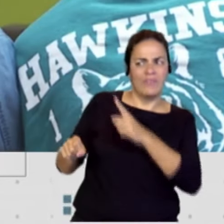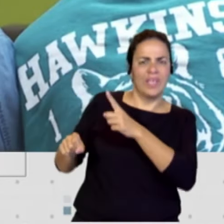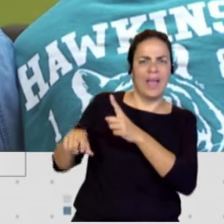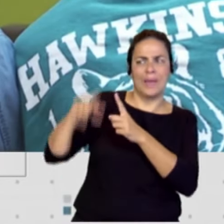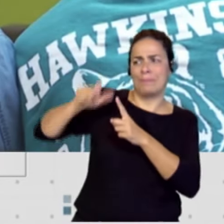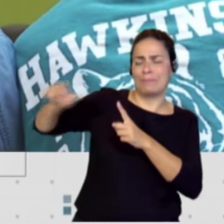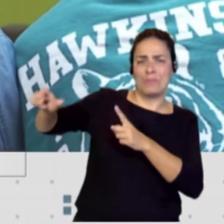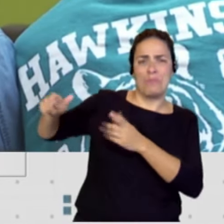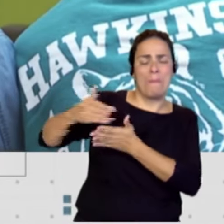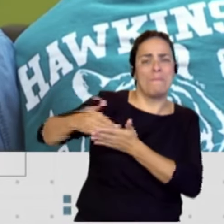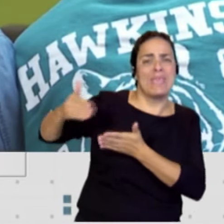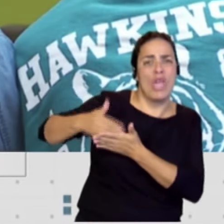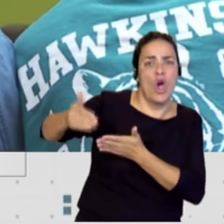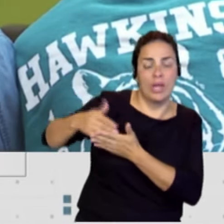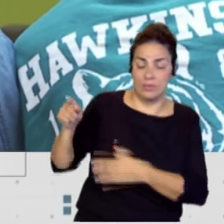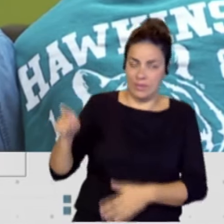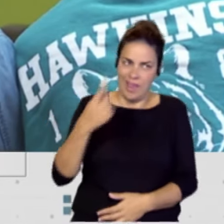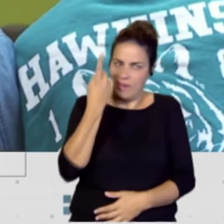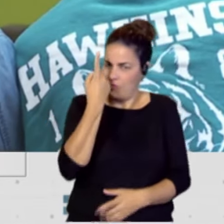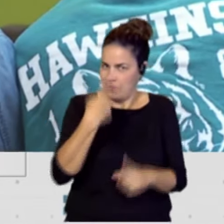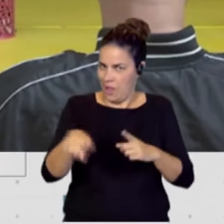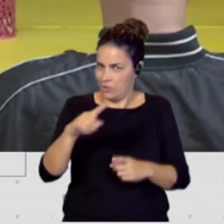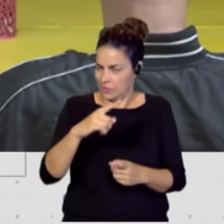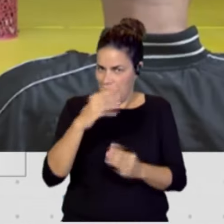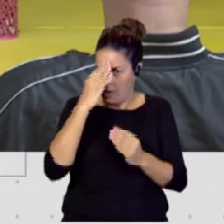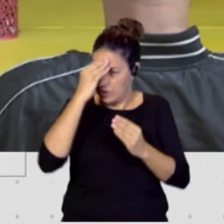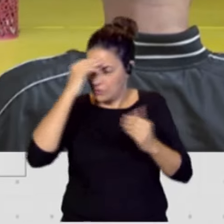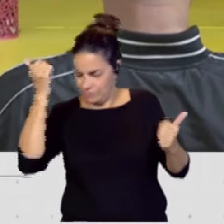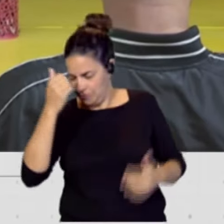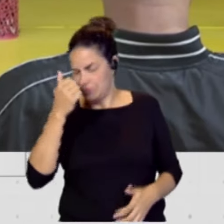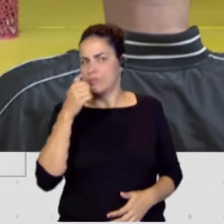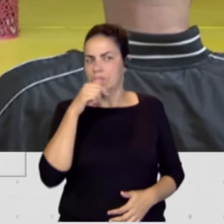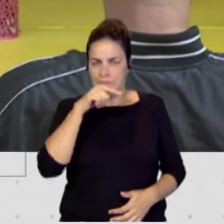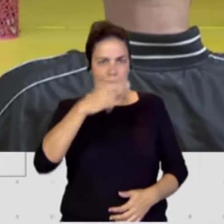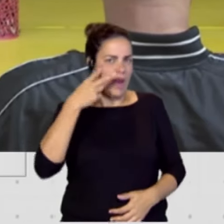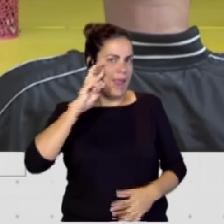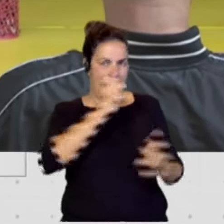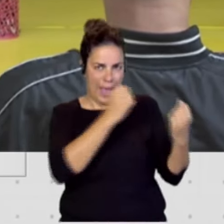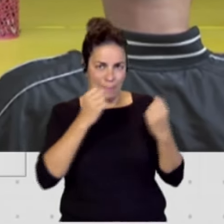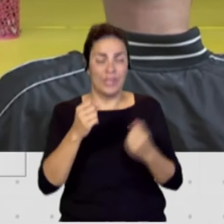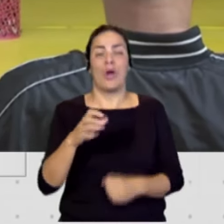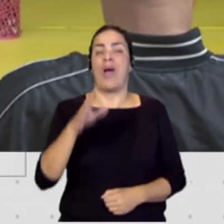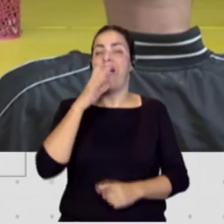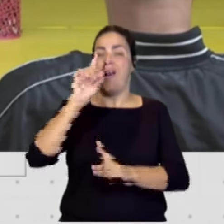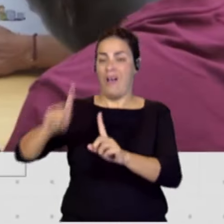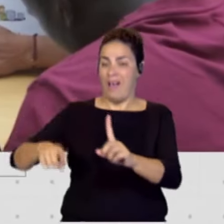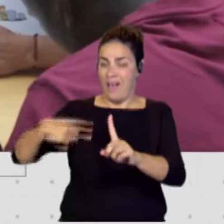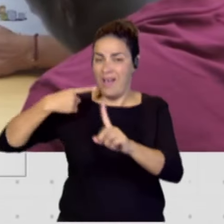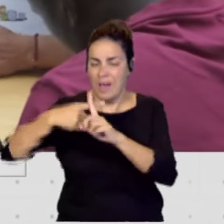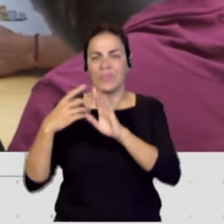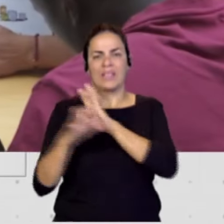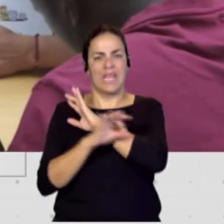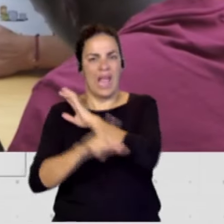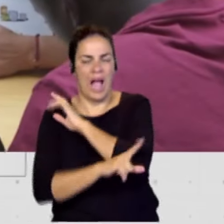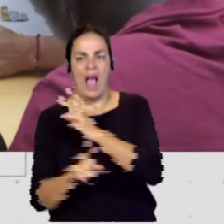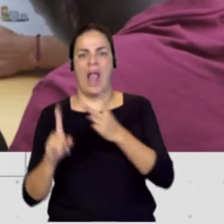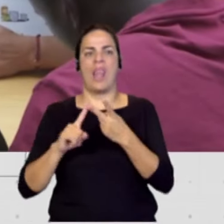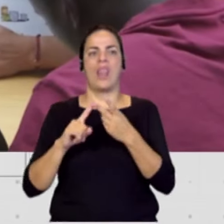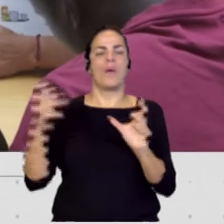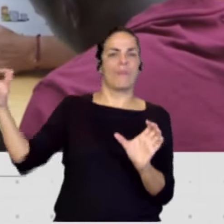o se despistó de un tema y él es un gran entendido súmale ahora no solo senegal mauritania y demás